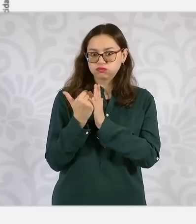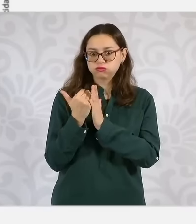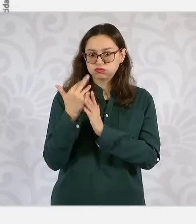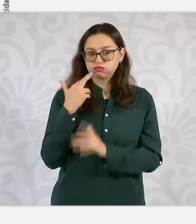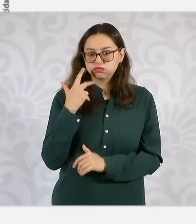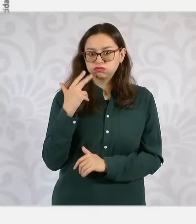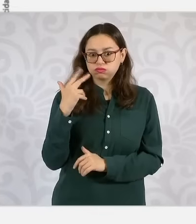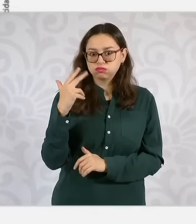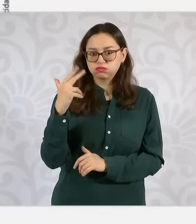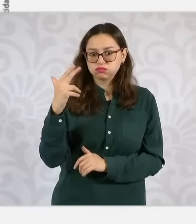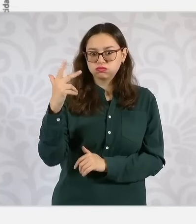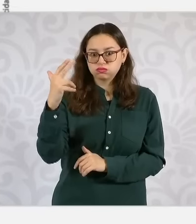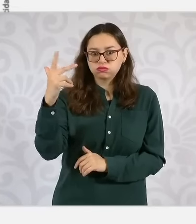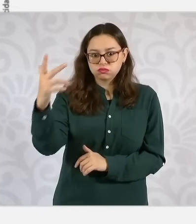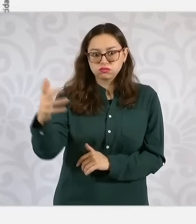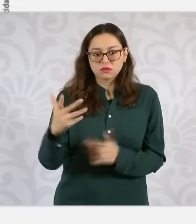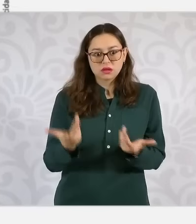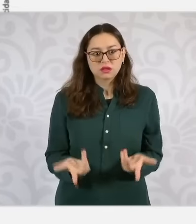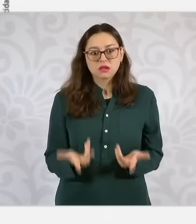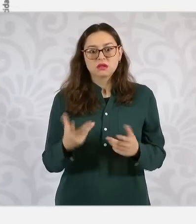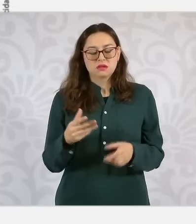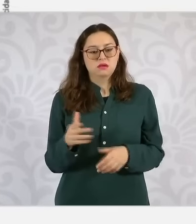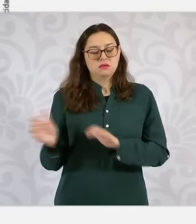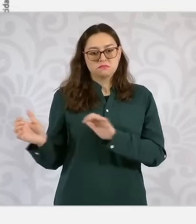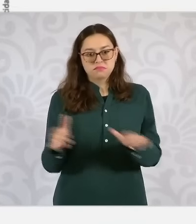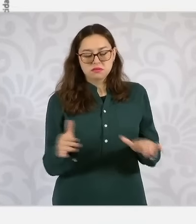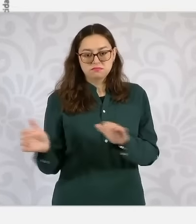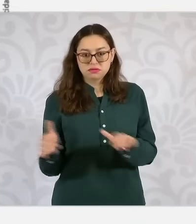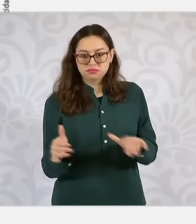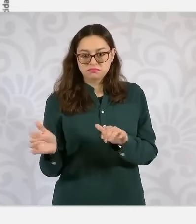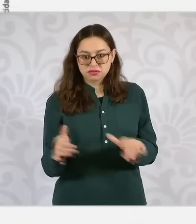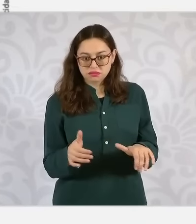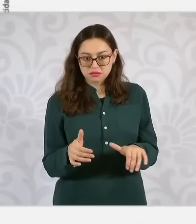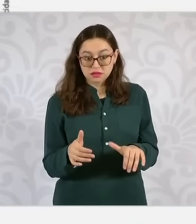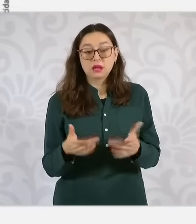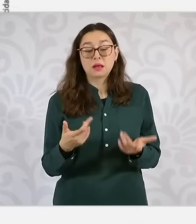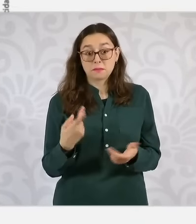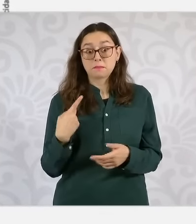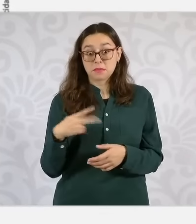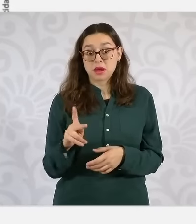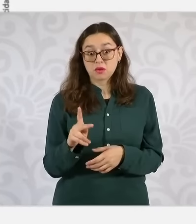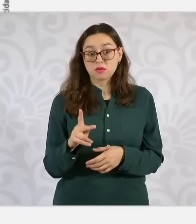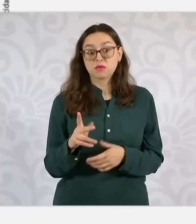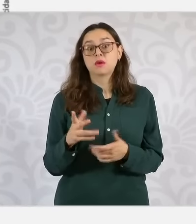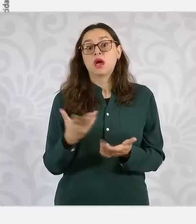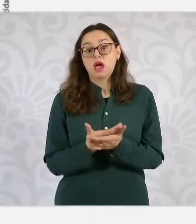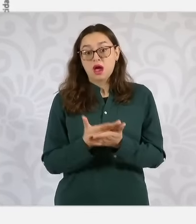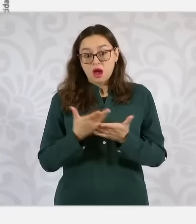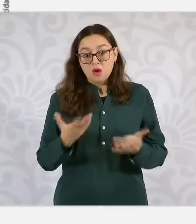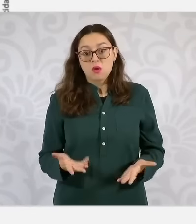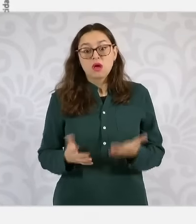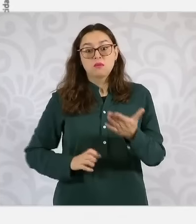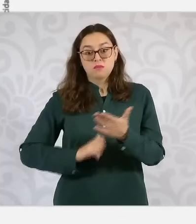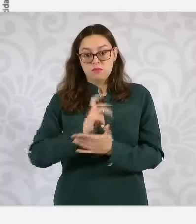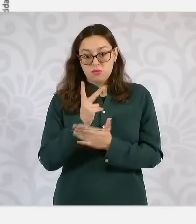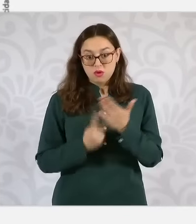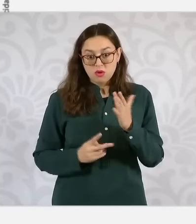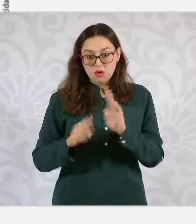creciendo en función del crecimiento de la matrícula, pero nos estamos adelantando también y gracias al programa que tenemos académico